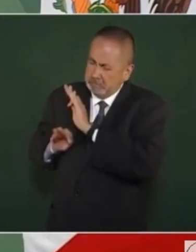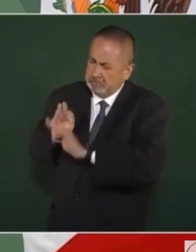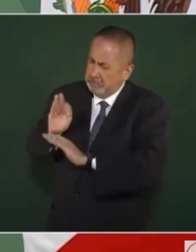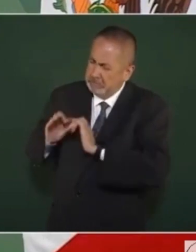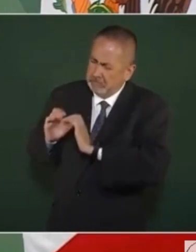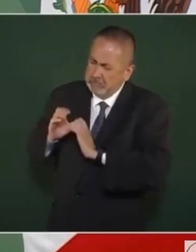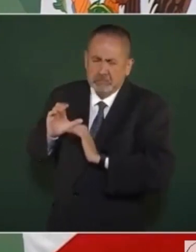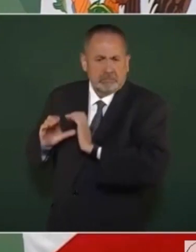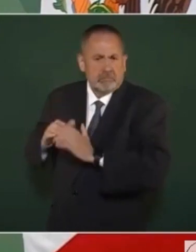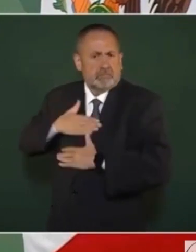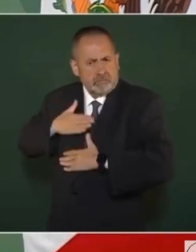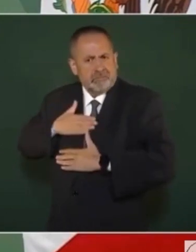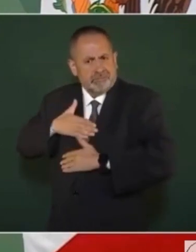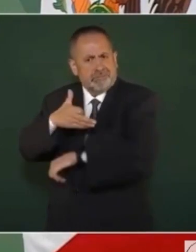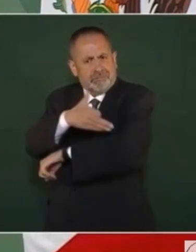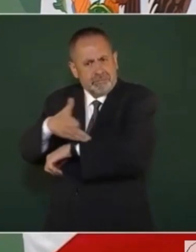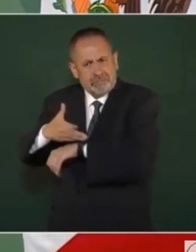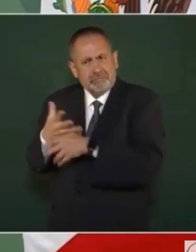cuidamos.